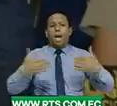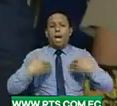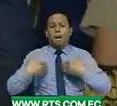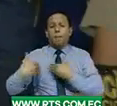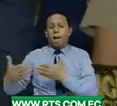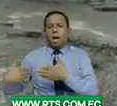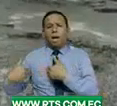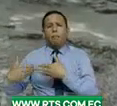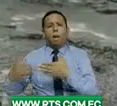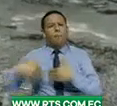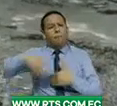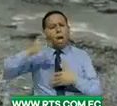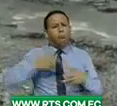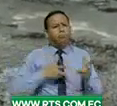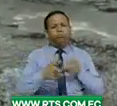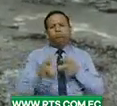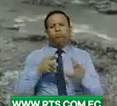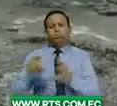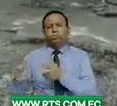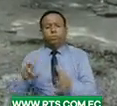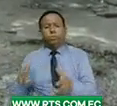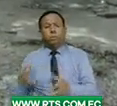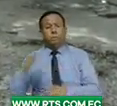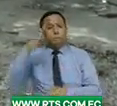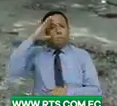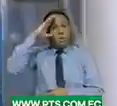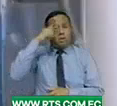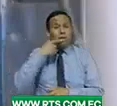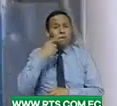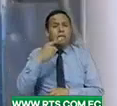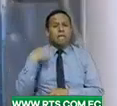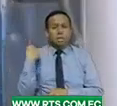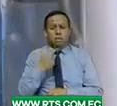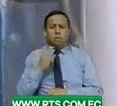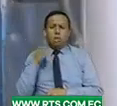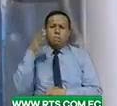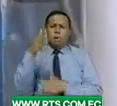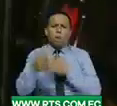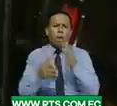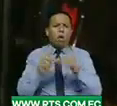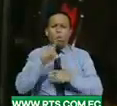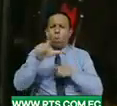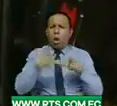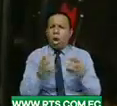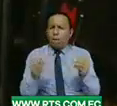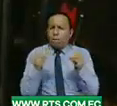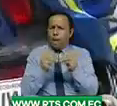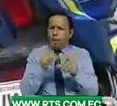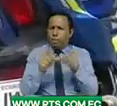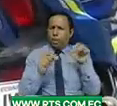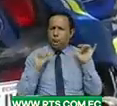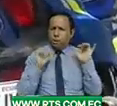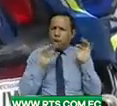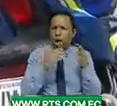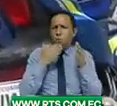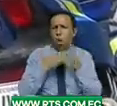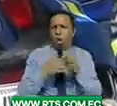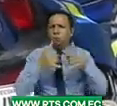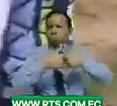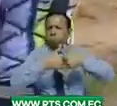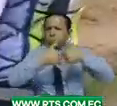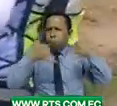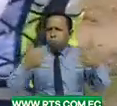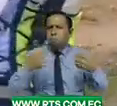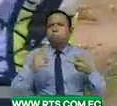transitados. La policía precisó que estarán en los espacios de afluencia masiva, desde centros comerciales hasta